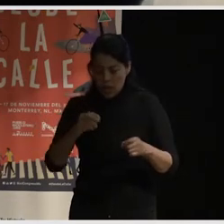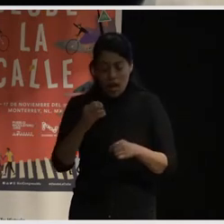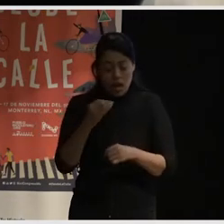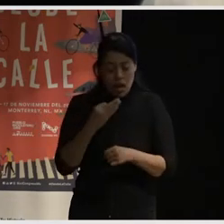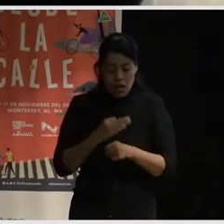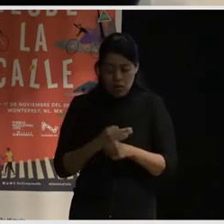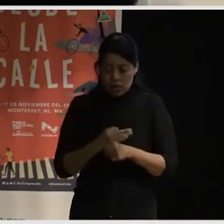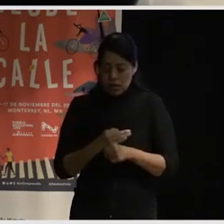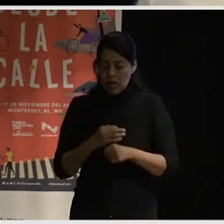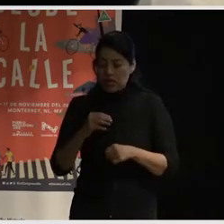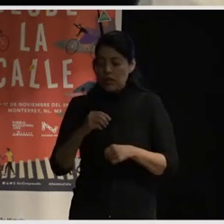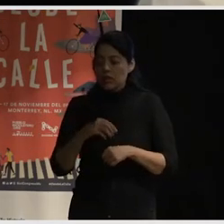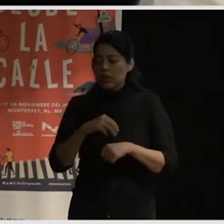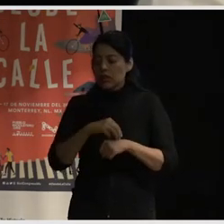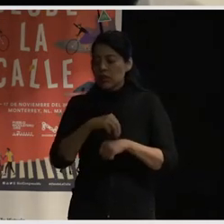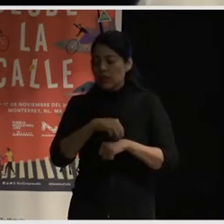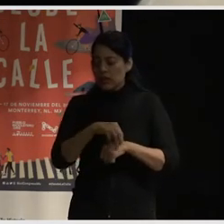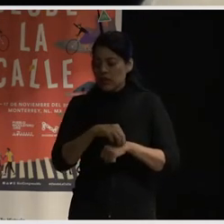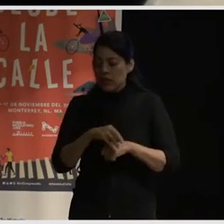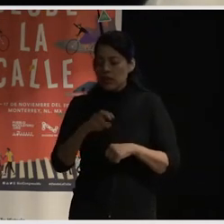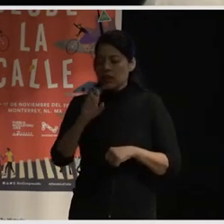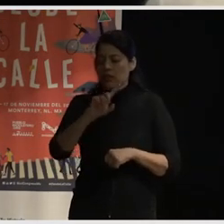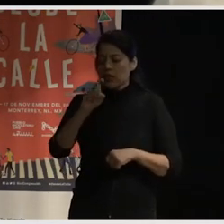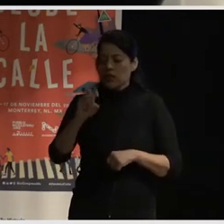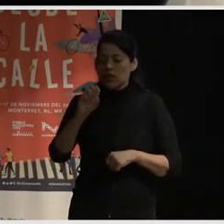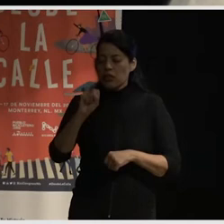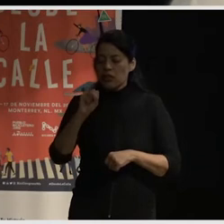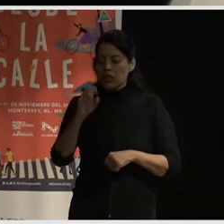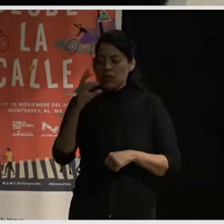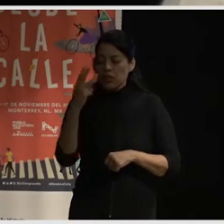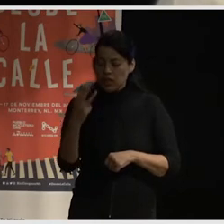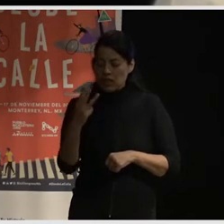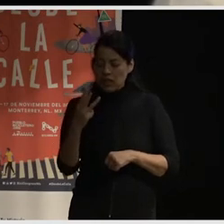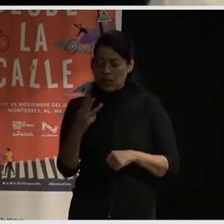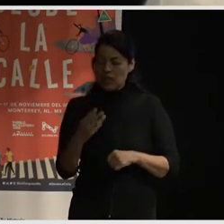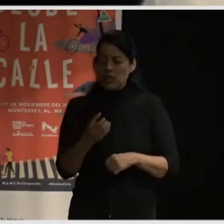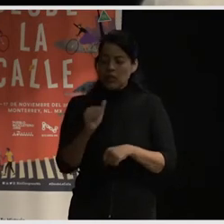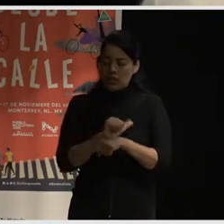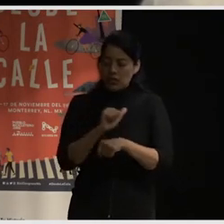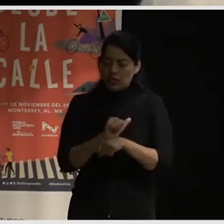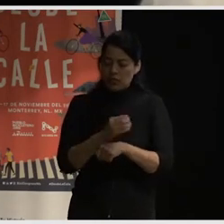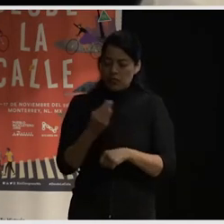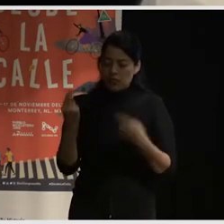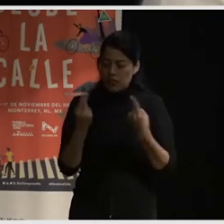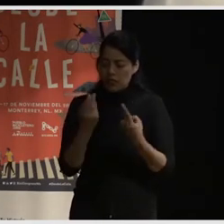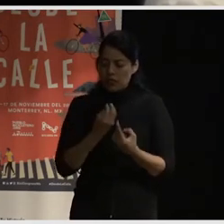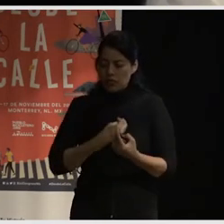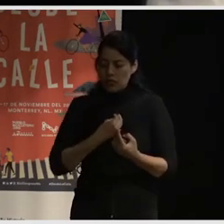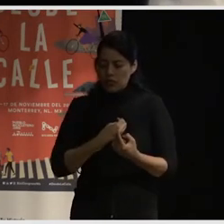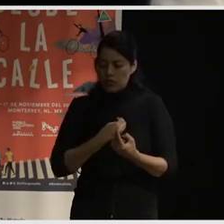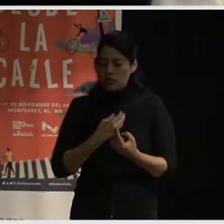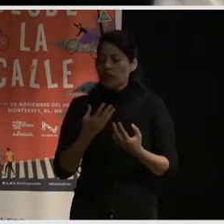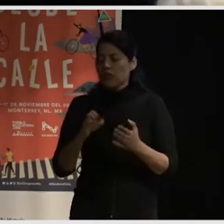vulnerable está la norma 163 que tiene que ver con el rendimiento de los vehículos los cuales son más